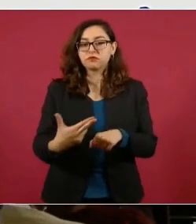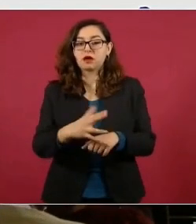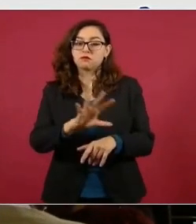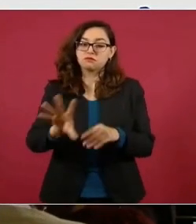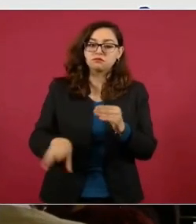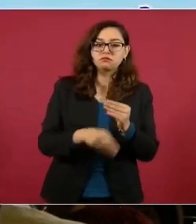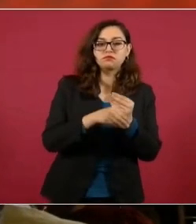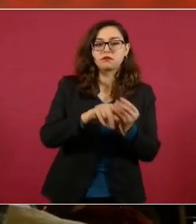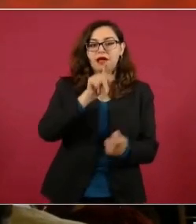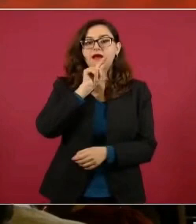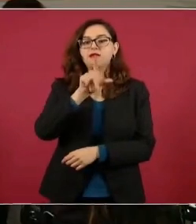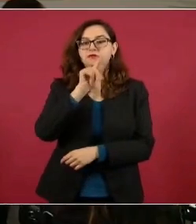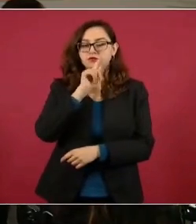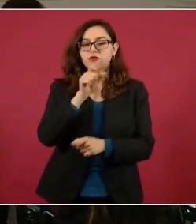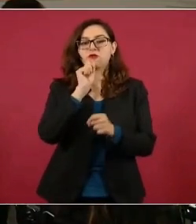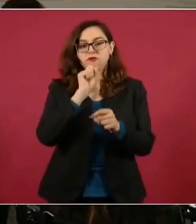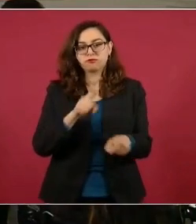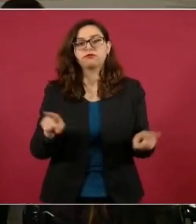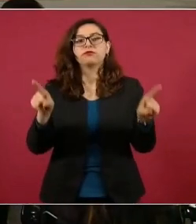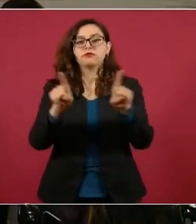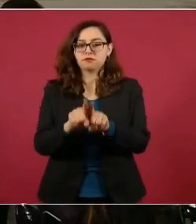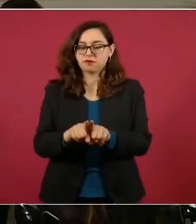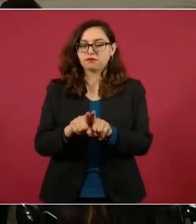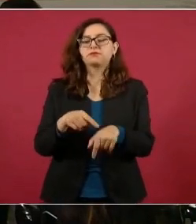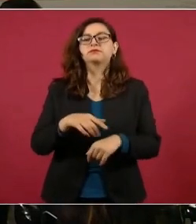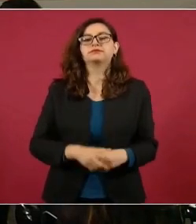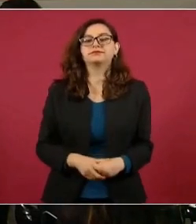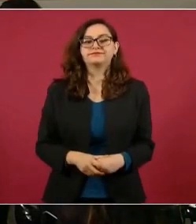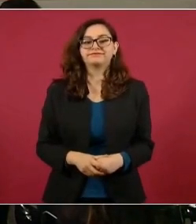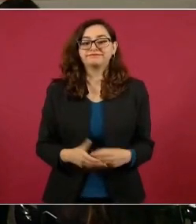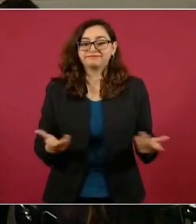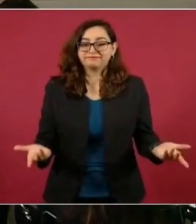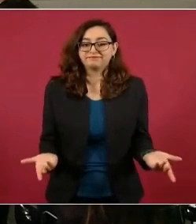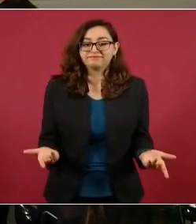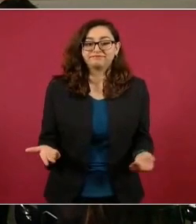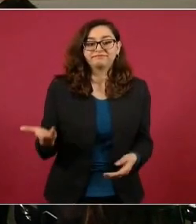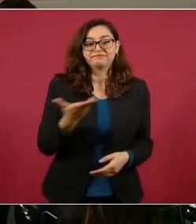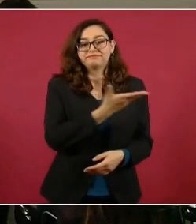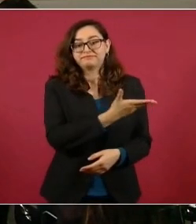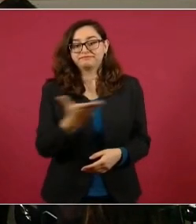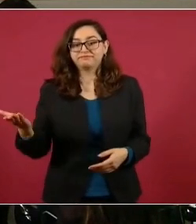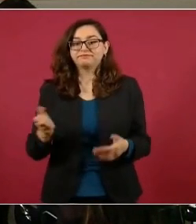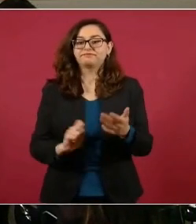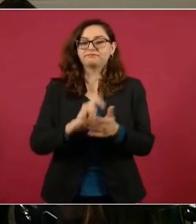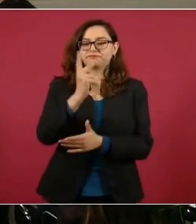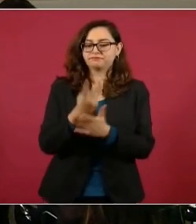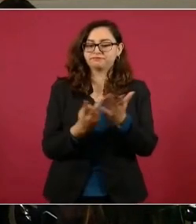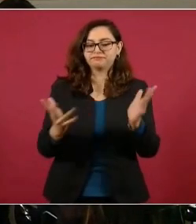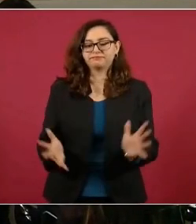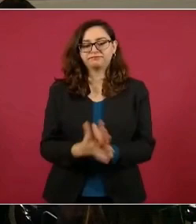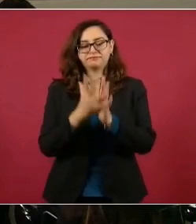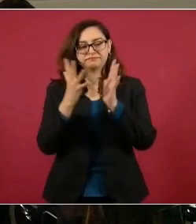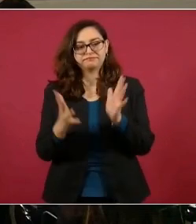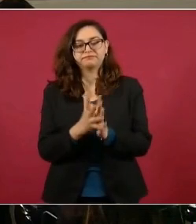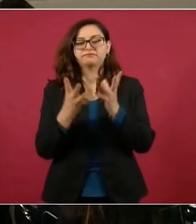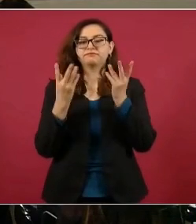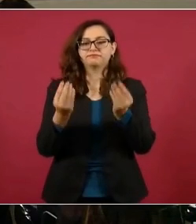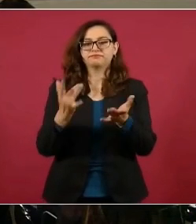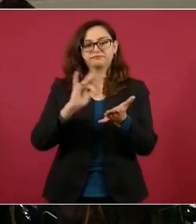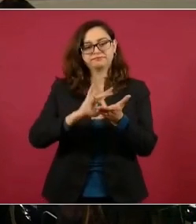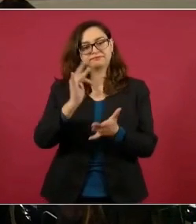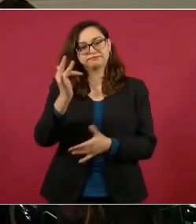adelante Pues solamente agradecer a los que participan en este programa y darle la palabra al general